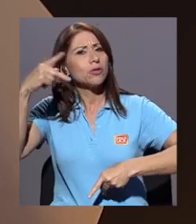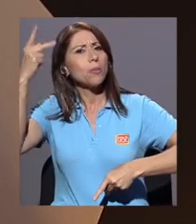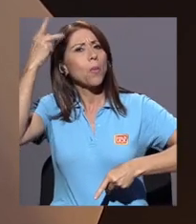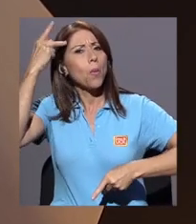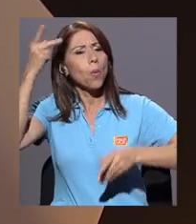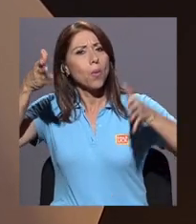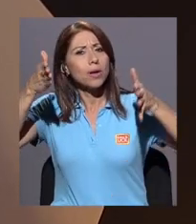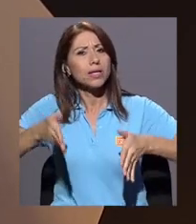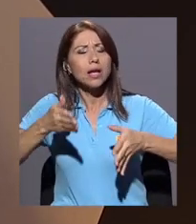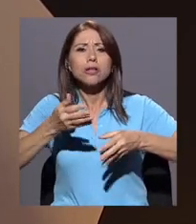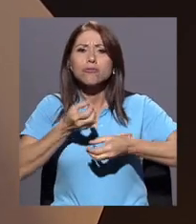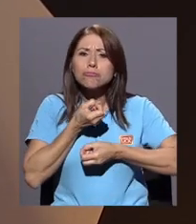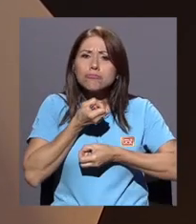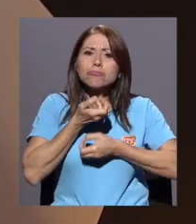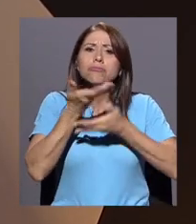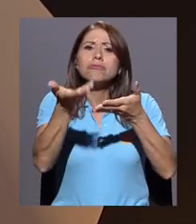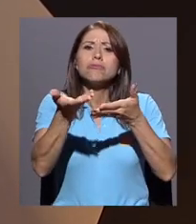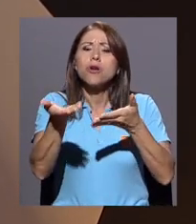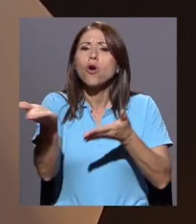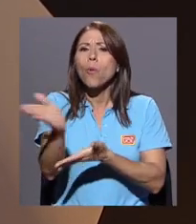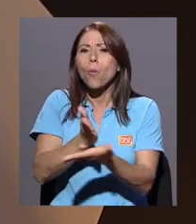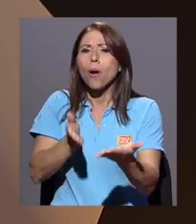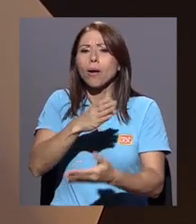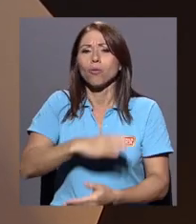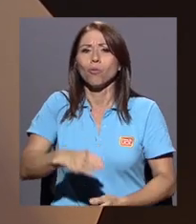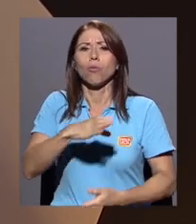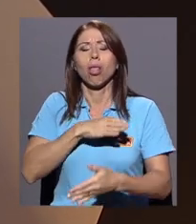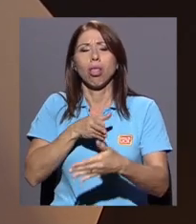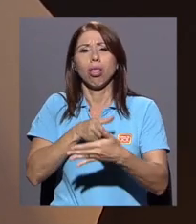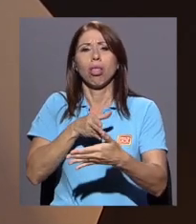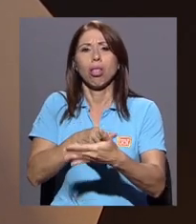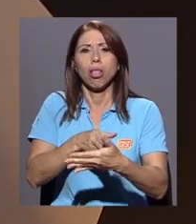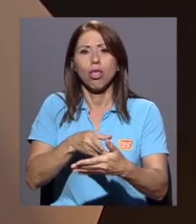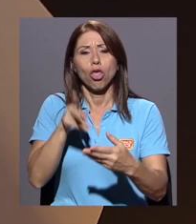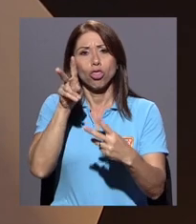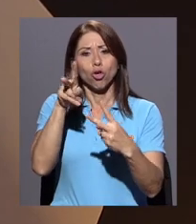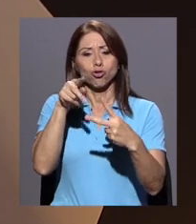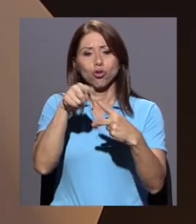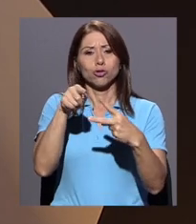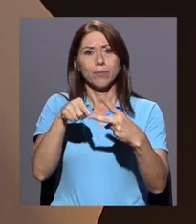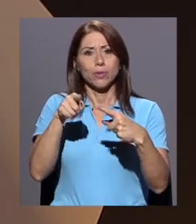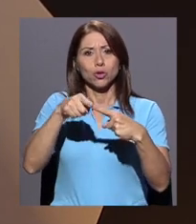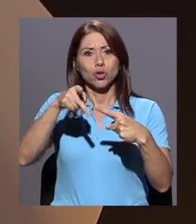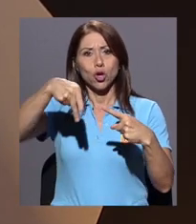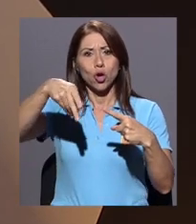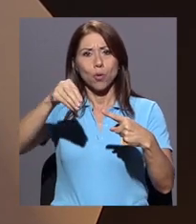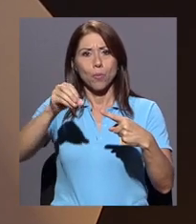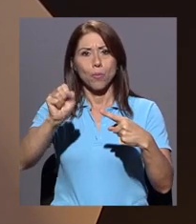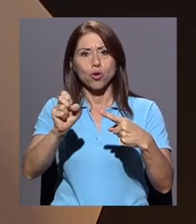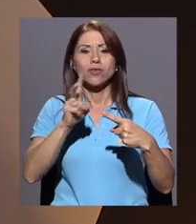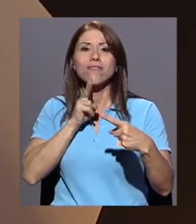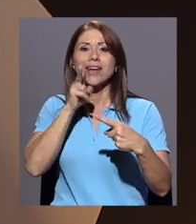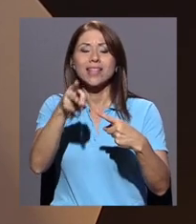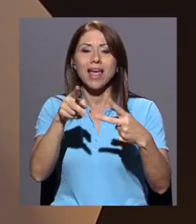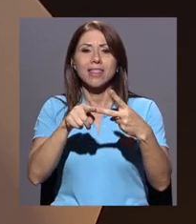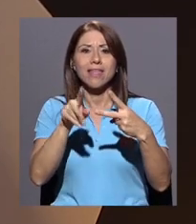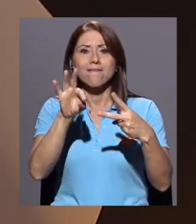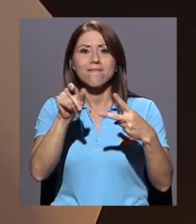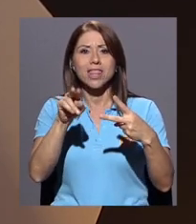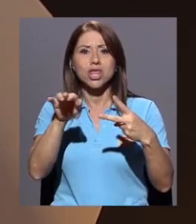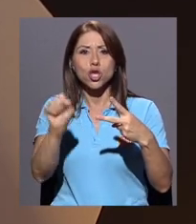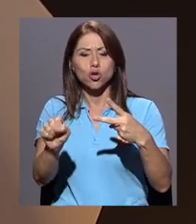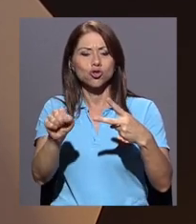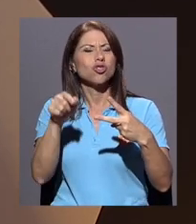como un elemento que distorsiona. Y son dos conceptos, la posverdad y los fake news.